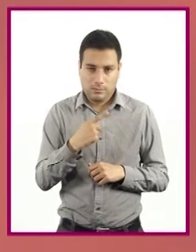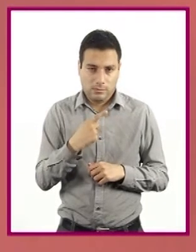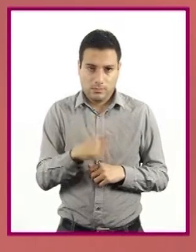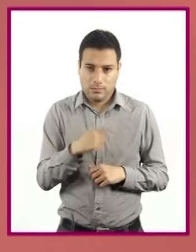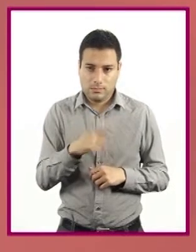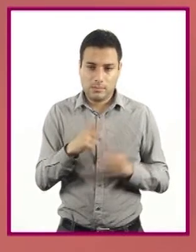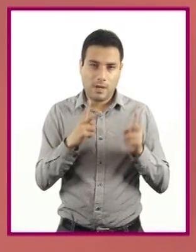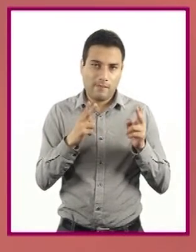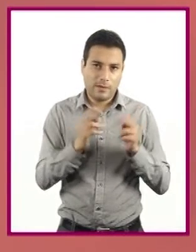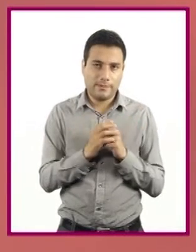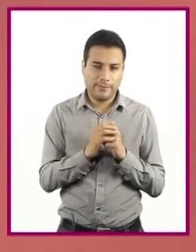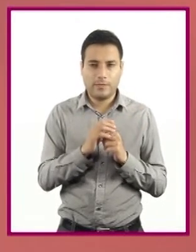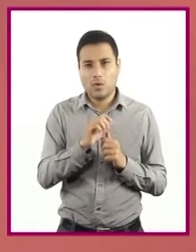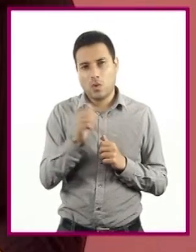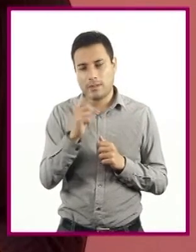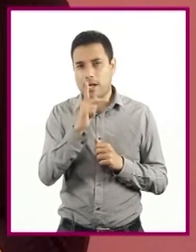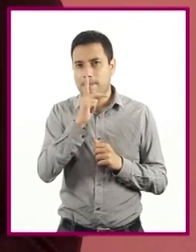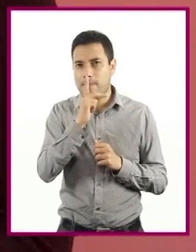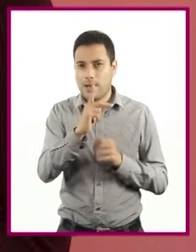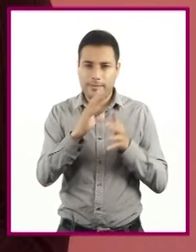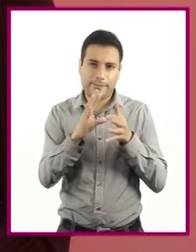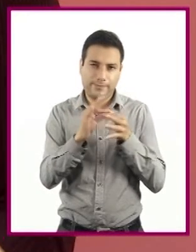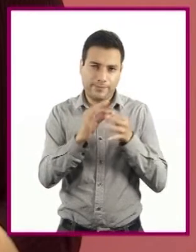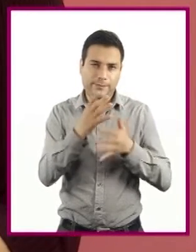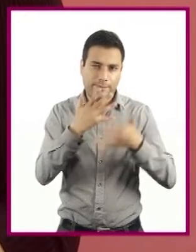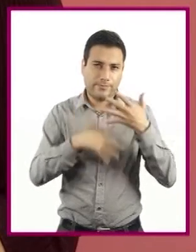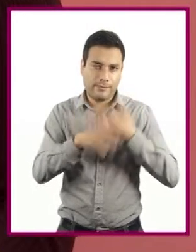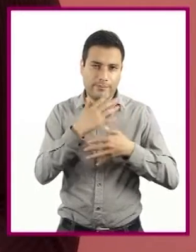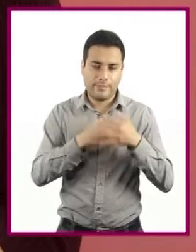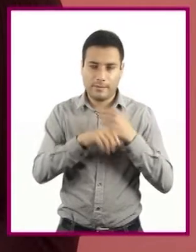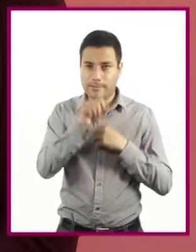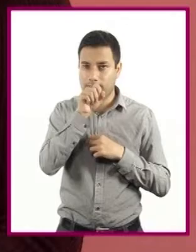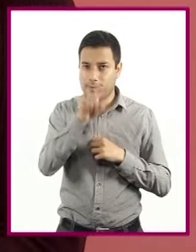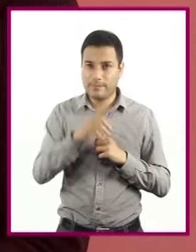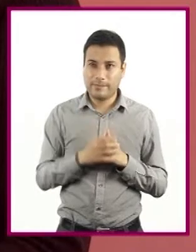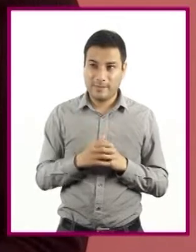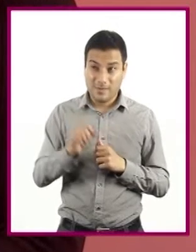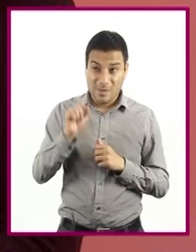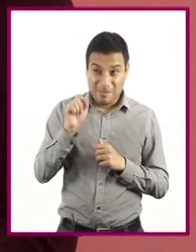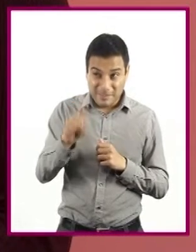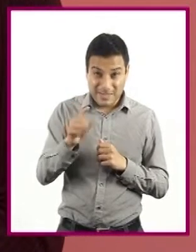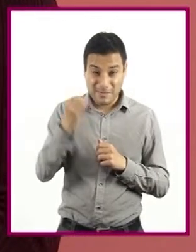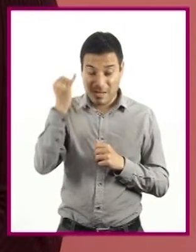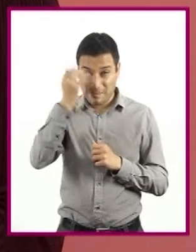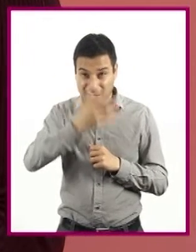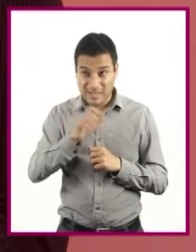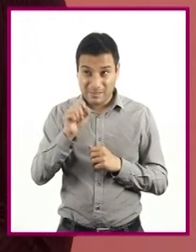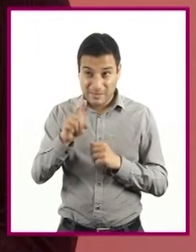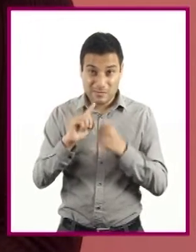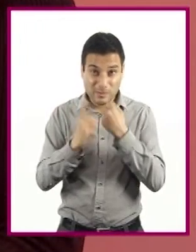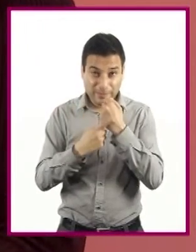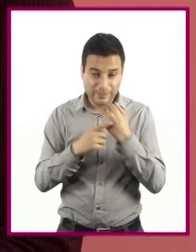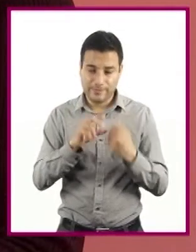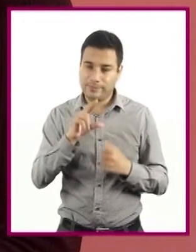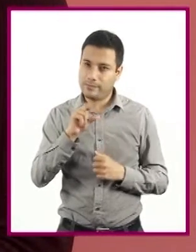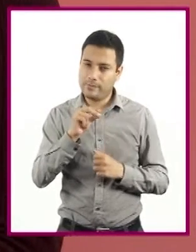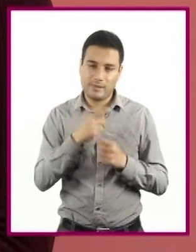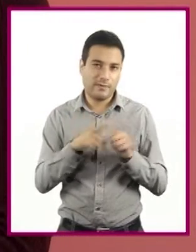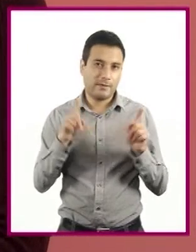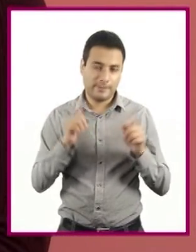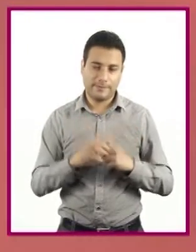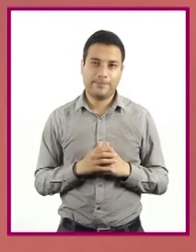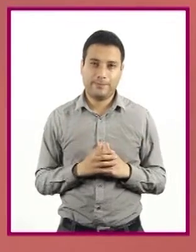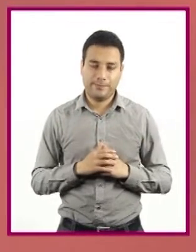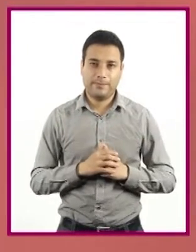que con otras palabras expresen la misma moraleja, pero no con las mismas imágenes y referentes